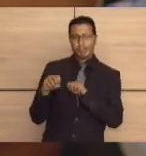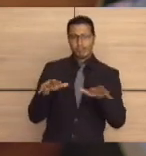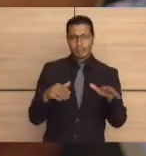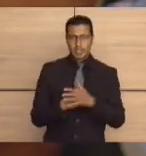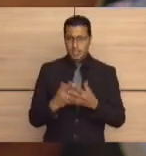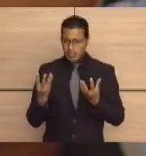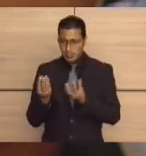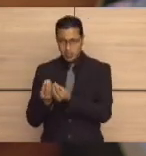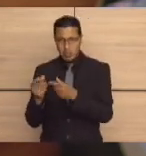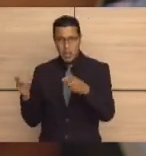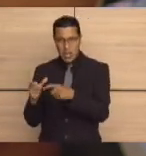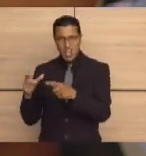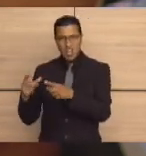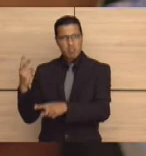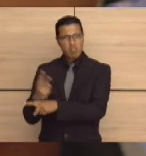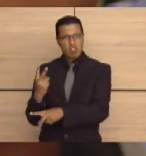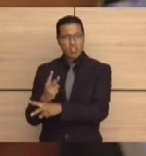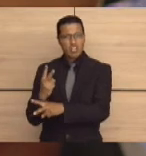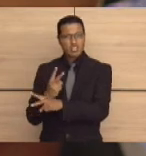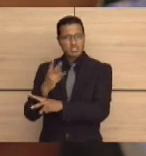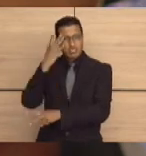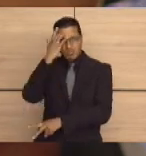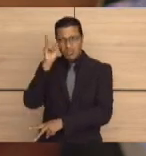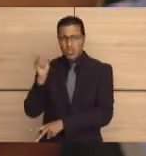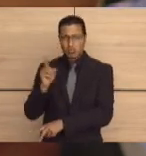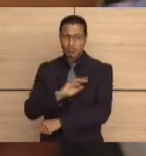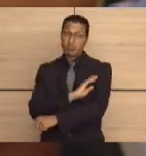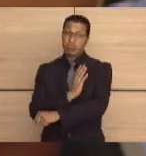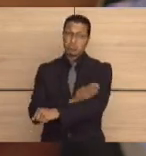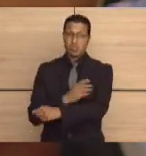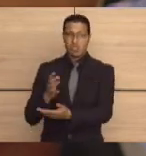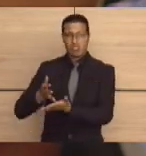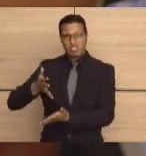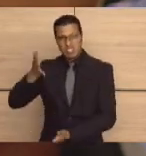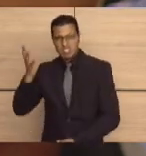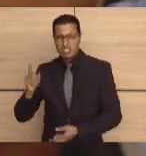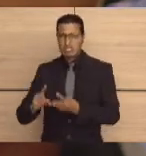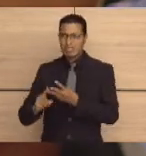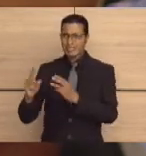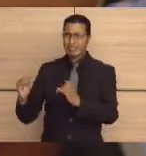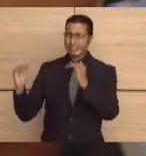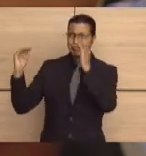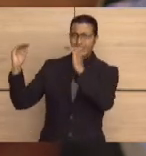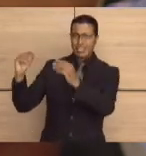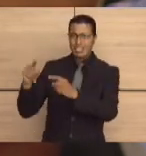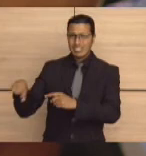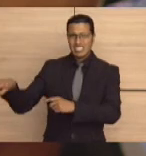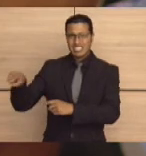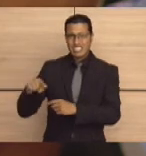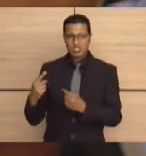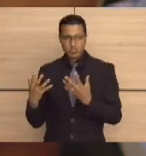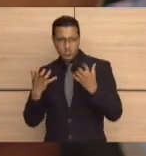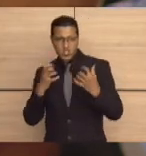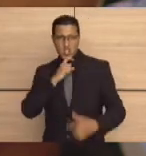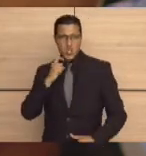violentas por su poder, minorías violentas por su riqueza, minorías violentas por su